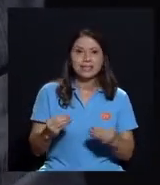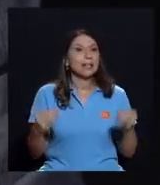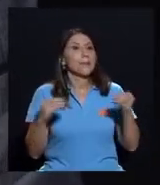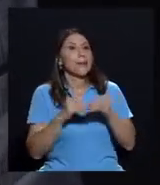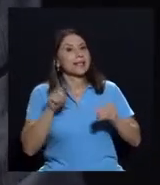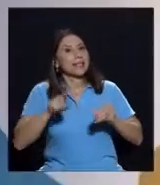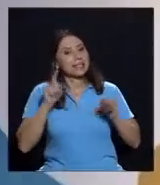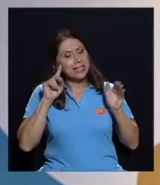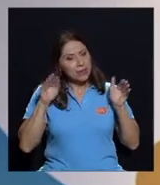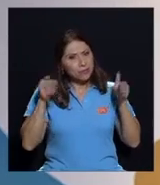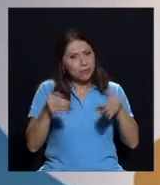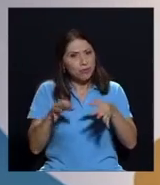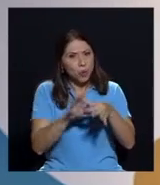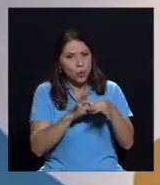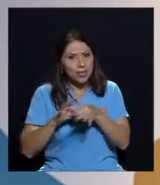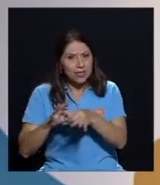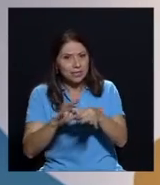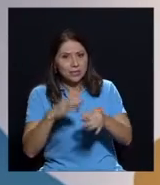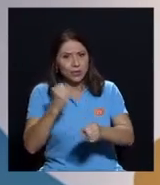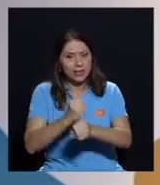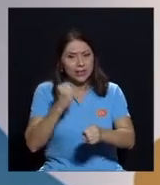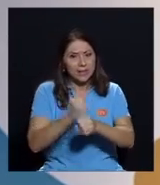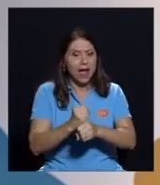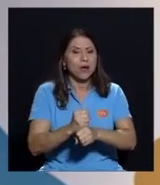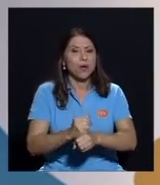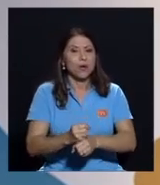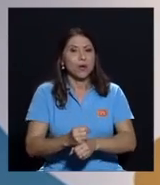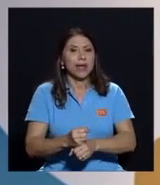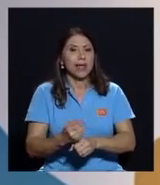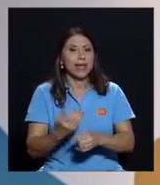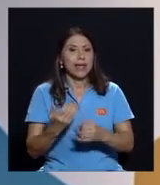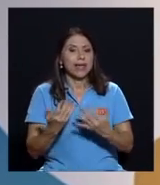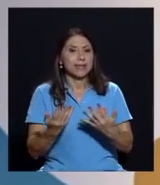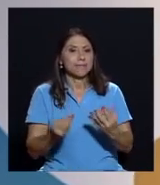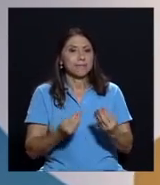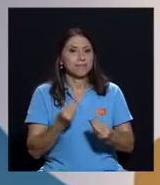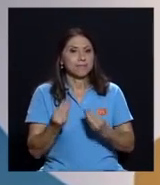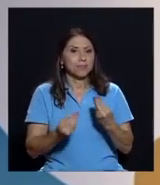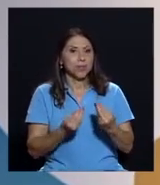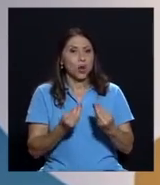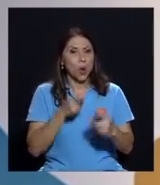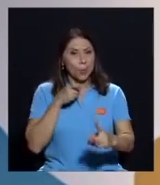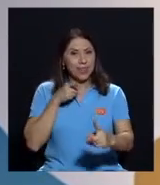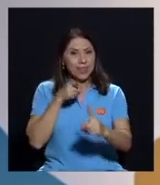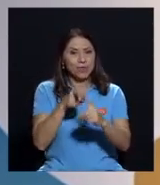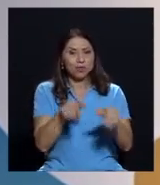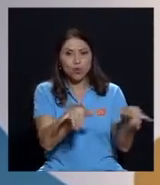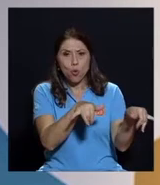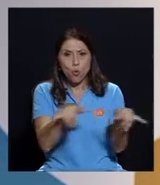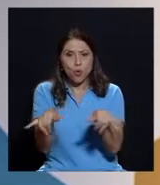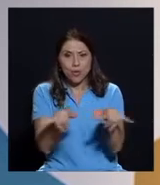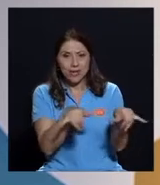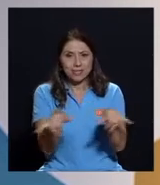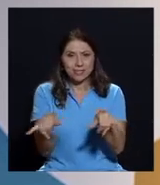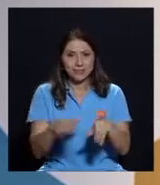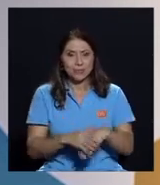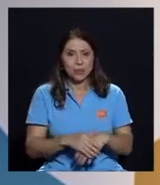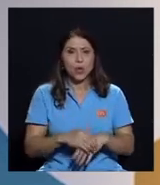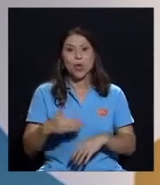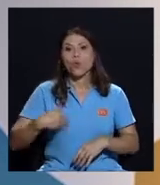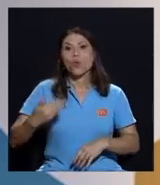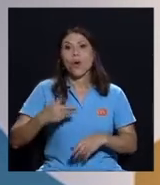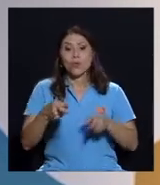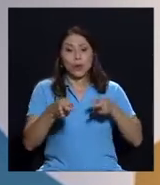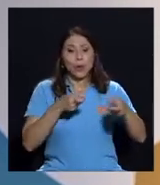está más en la coordinación y el trabajo en en objetivos comunes cuando a la burocracia